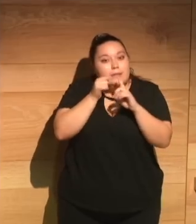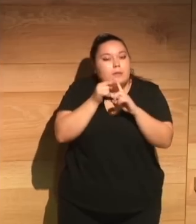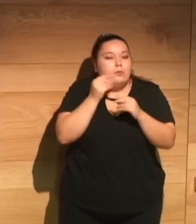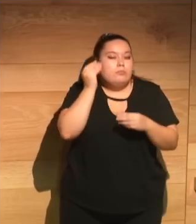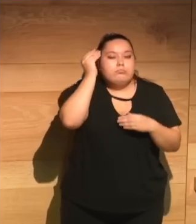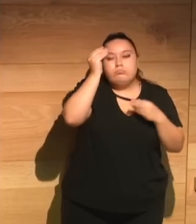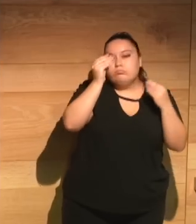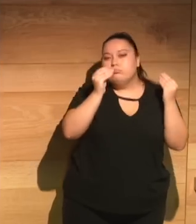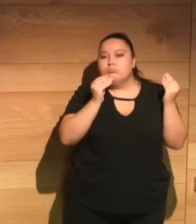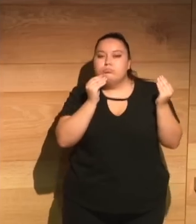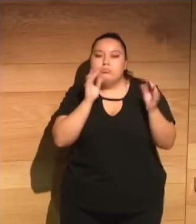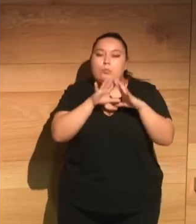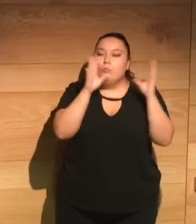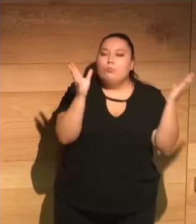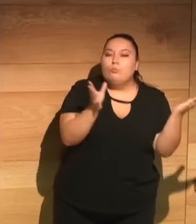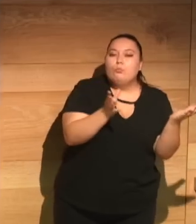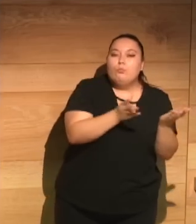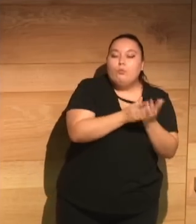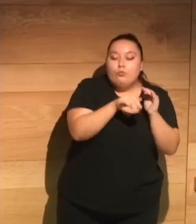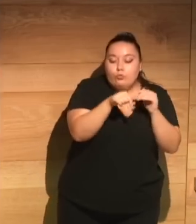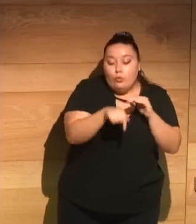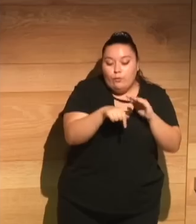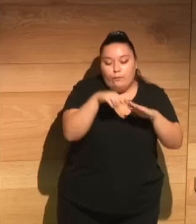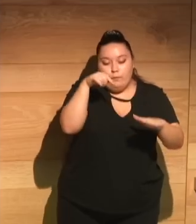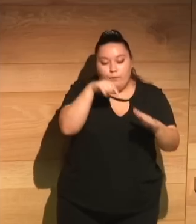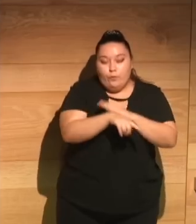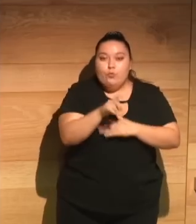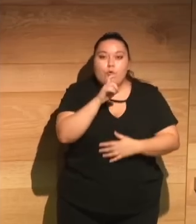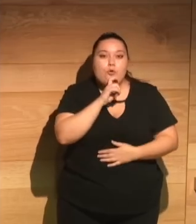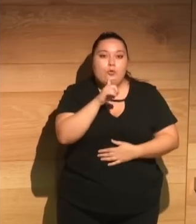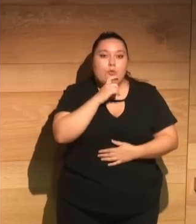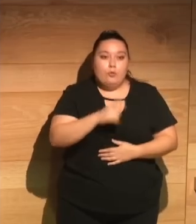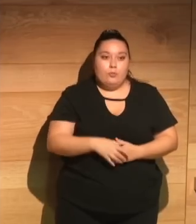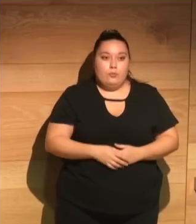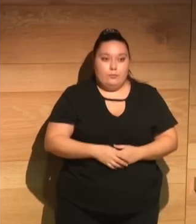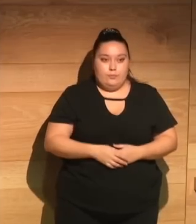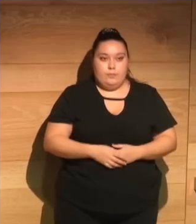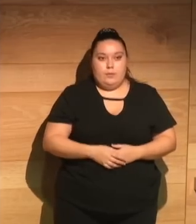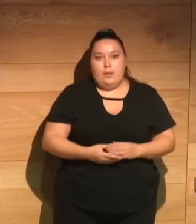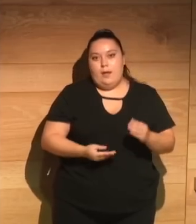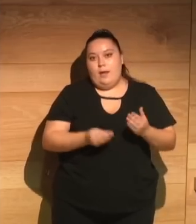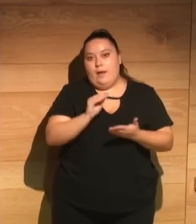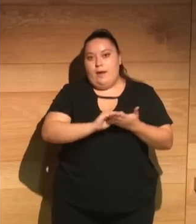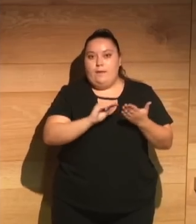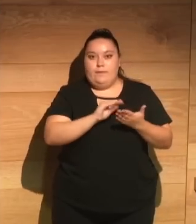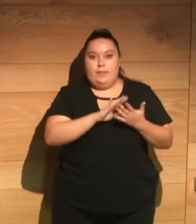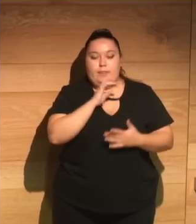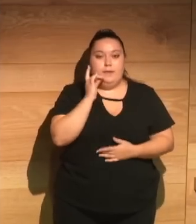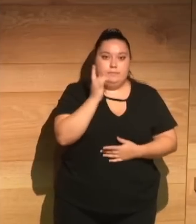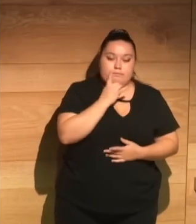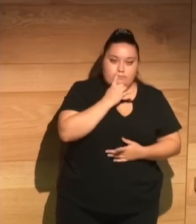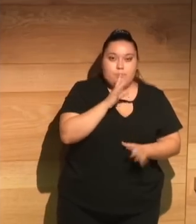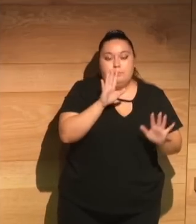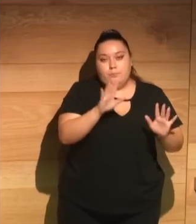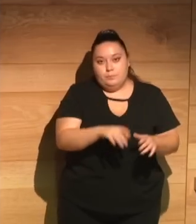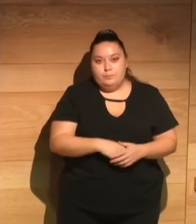deducir cómo era el mundo subterráneo. Evidentemente muchas de sus conclusiones devinieron en erróneas y aún así son la conclusión de un